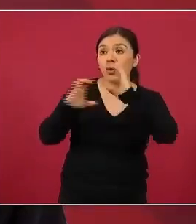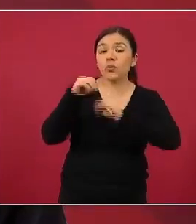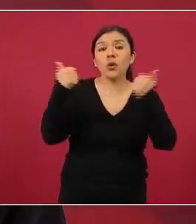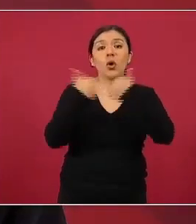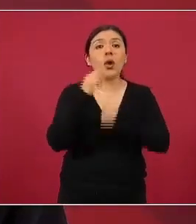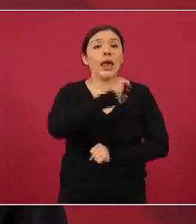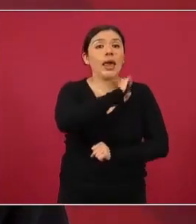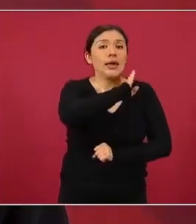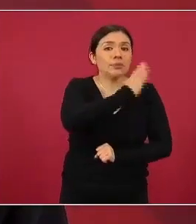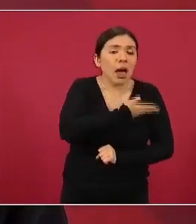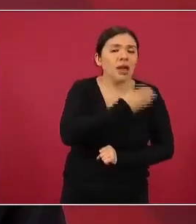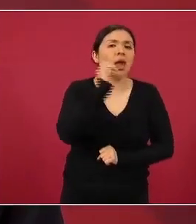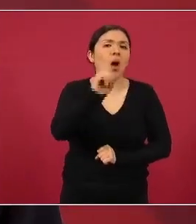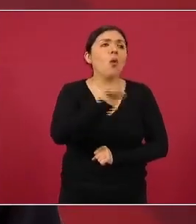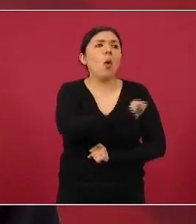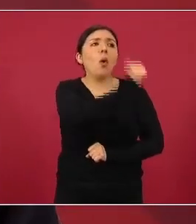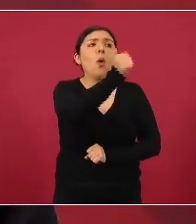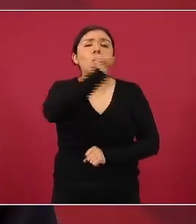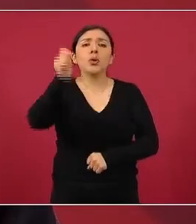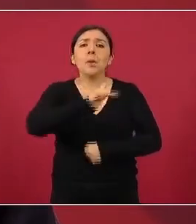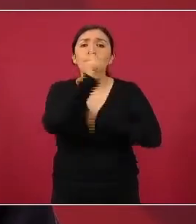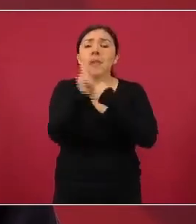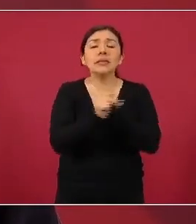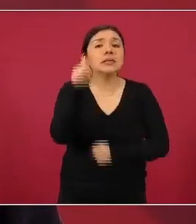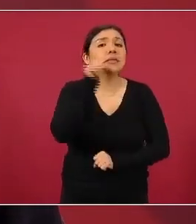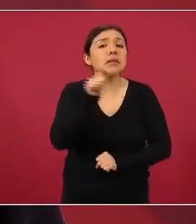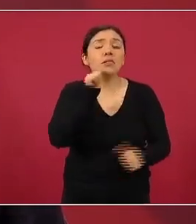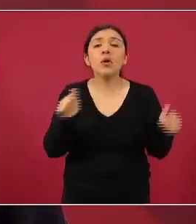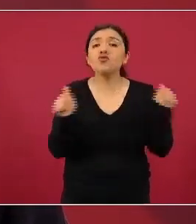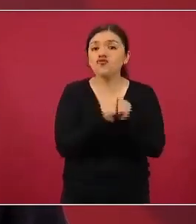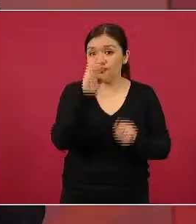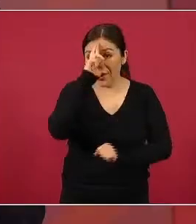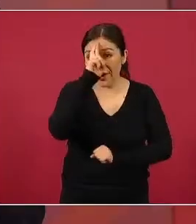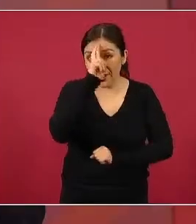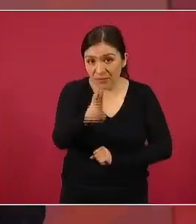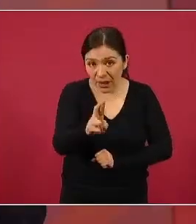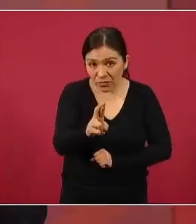otro país se dé en términos de respeto